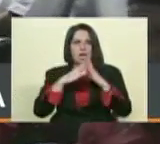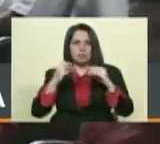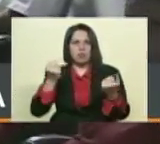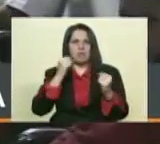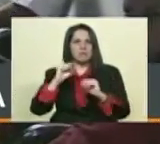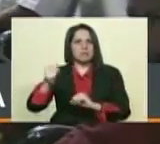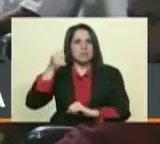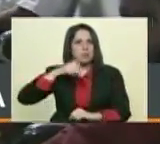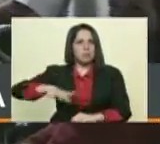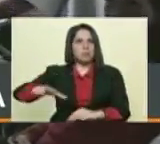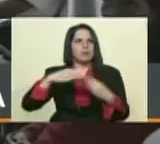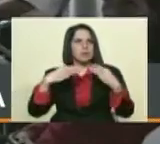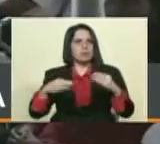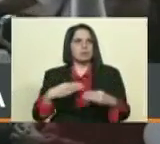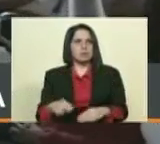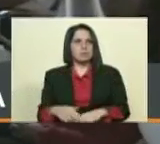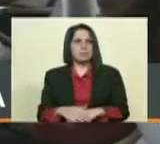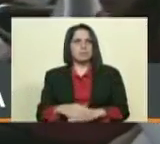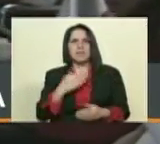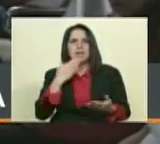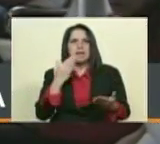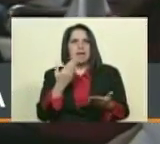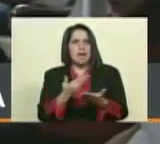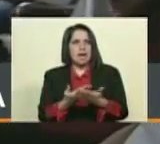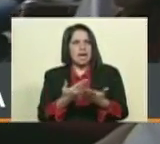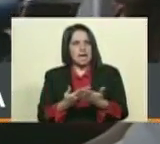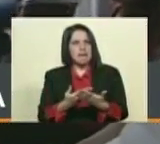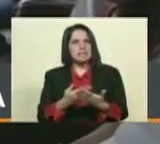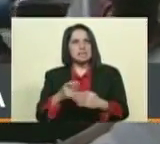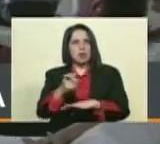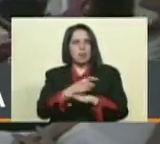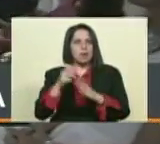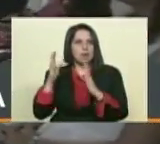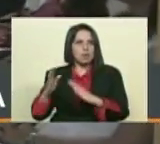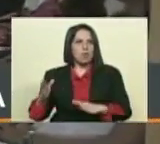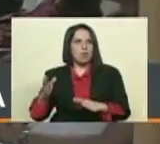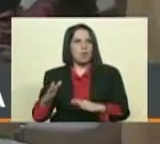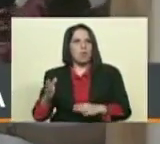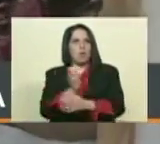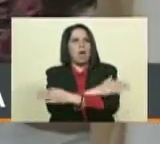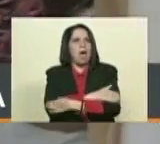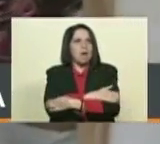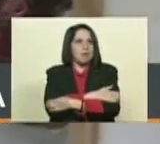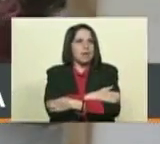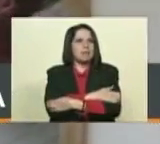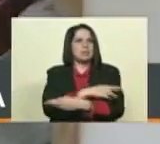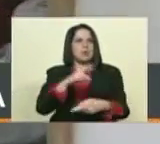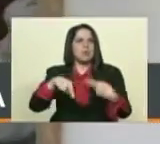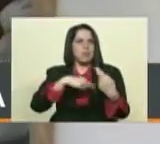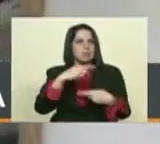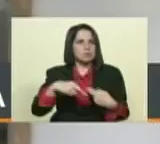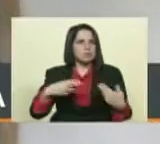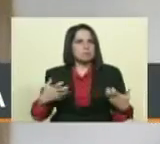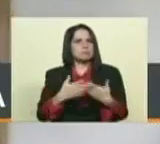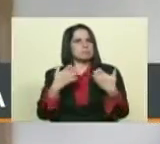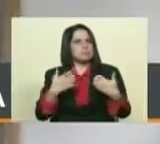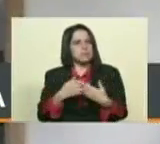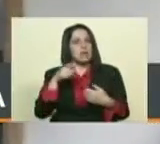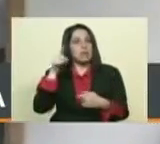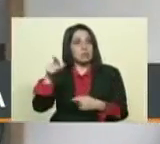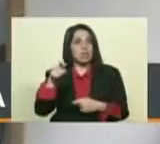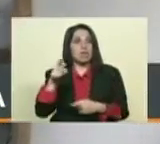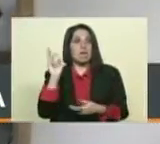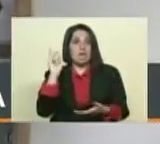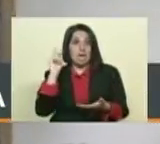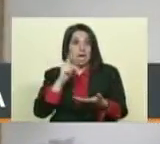pública. Gracias, gobernador. Un abrazo amoroso, revolucionario y combativo, presidente. Aquí